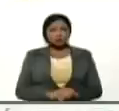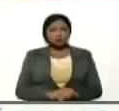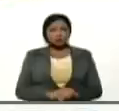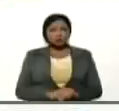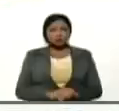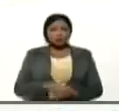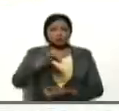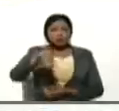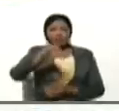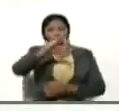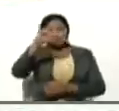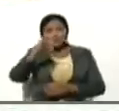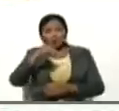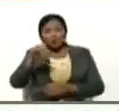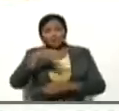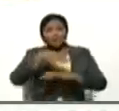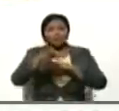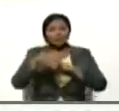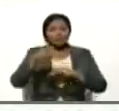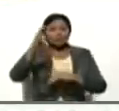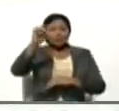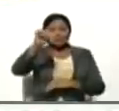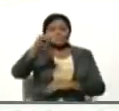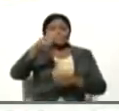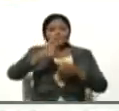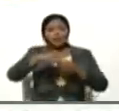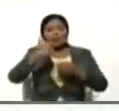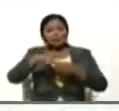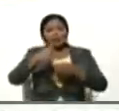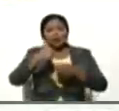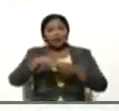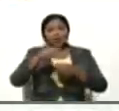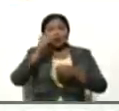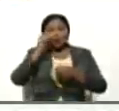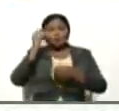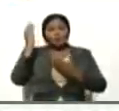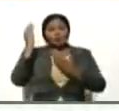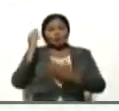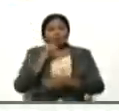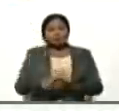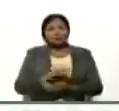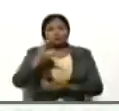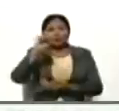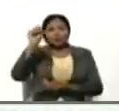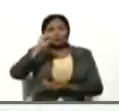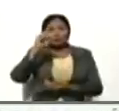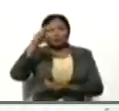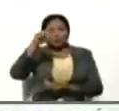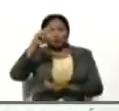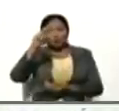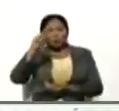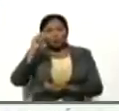Estado Zulia, municipio Maracaibo, Willy Casanova. El Willy.